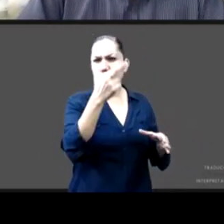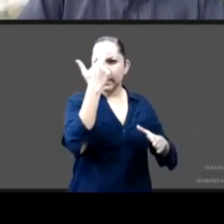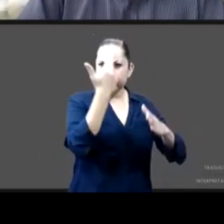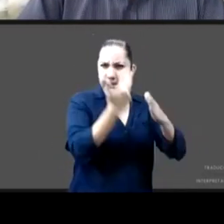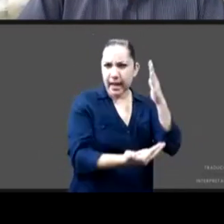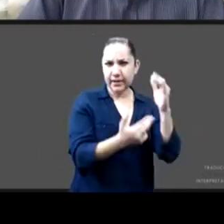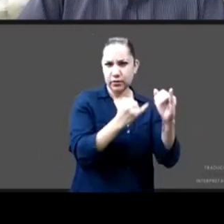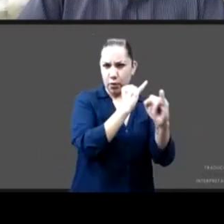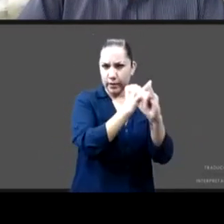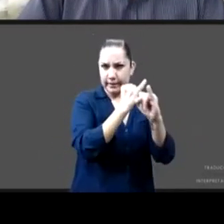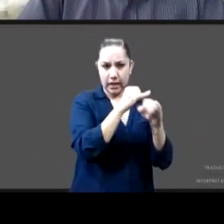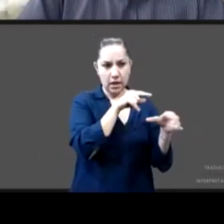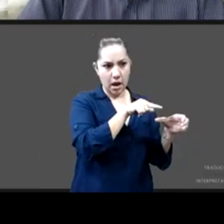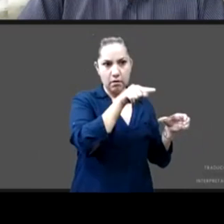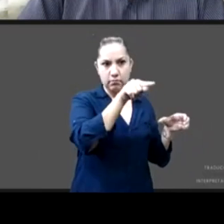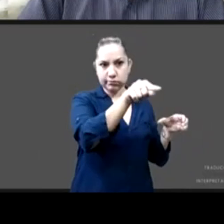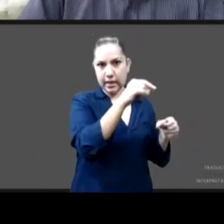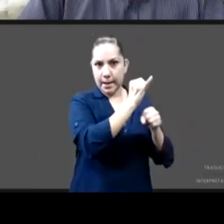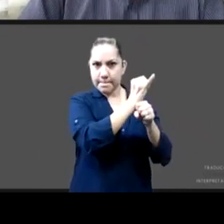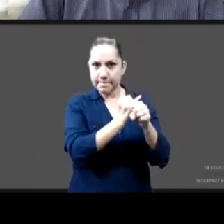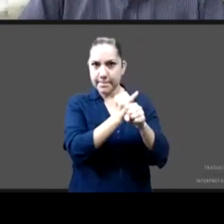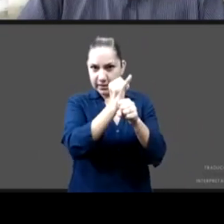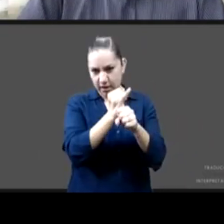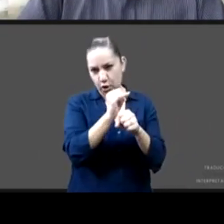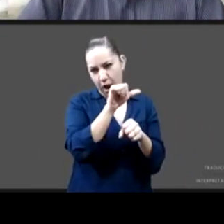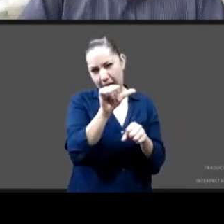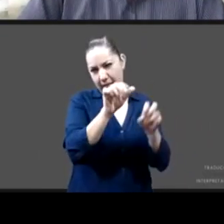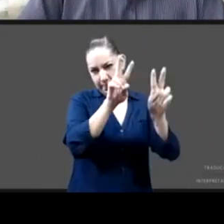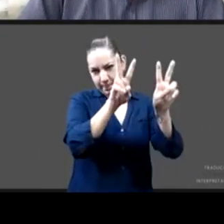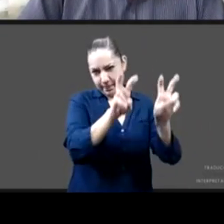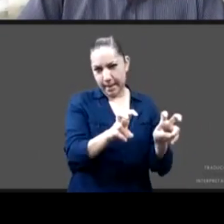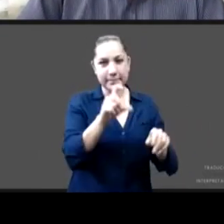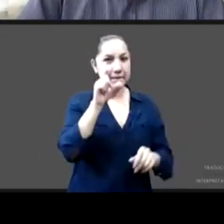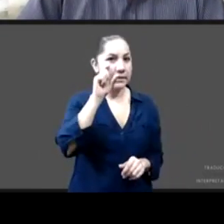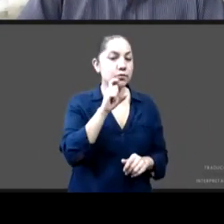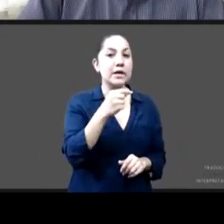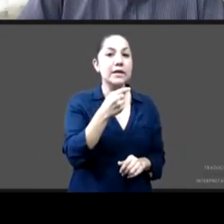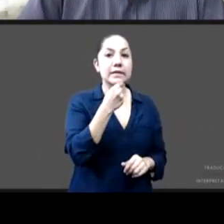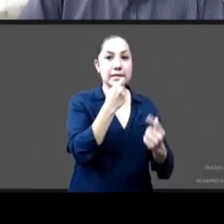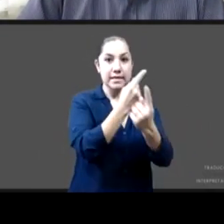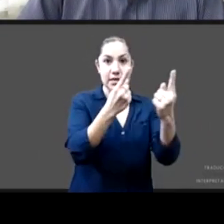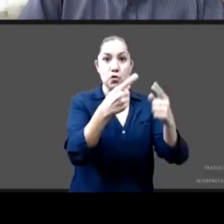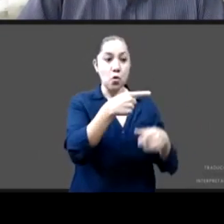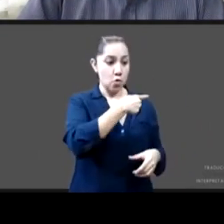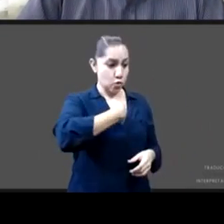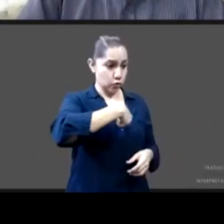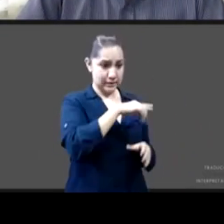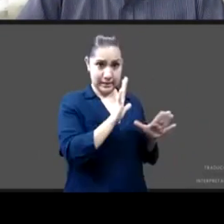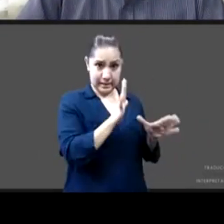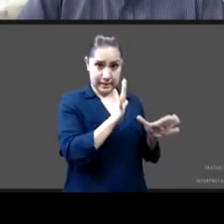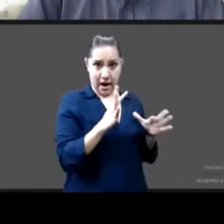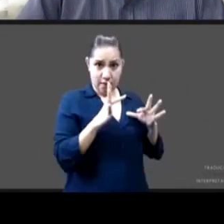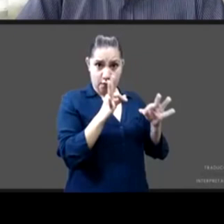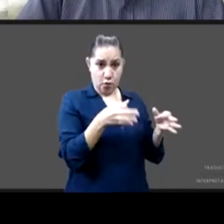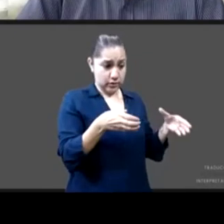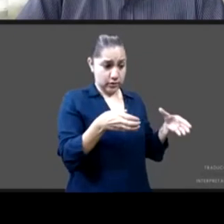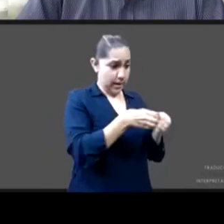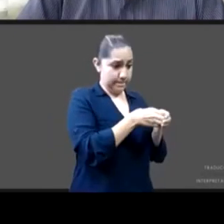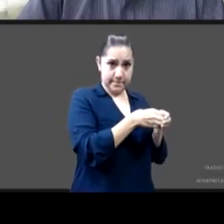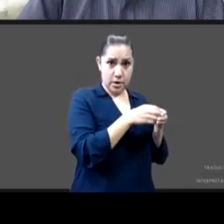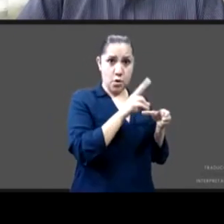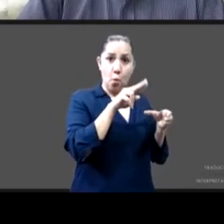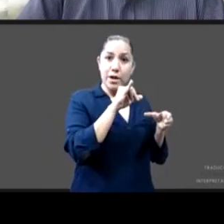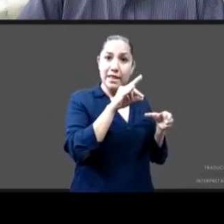cibernéticos de carácter sexual de niños. Tenemos ya una fiscalía especializada para